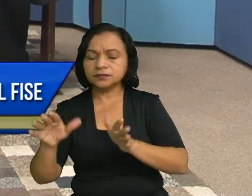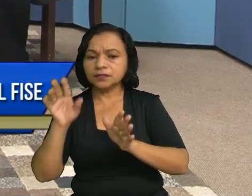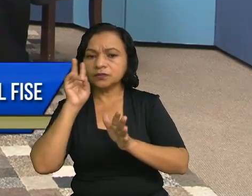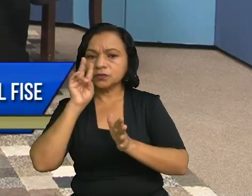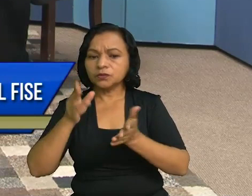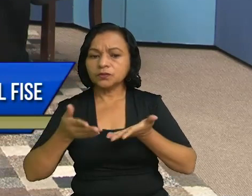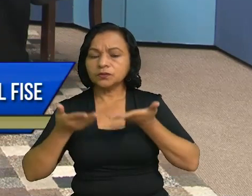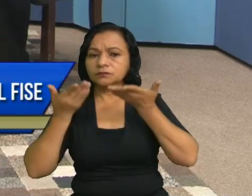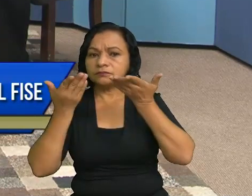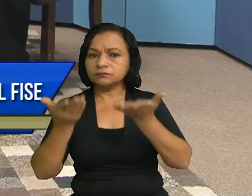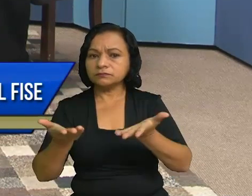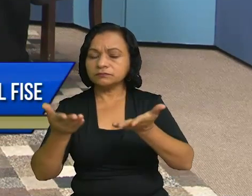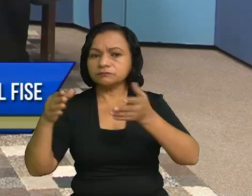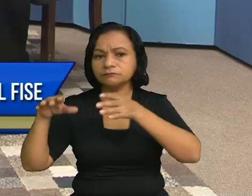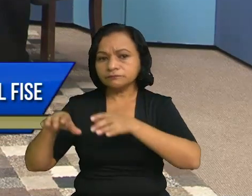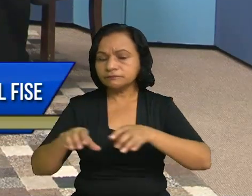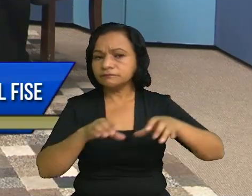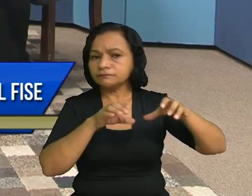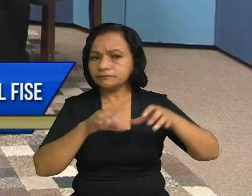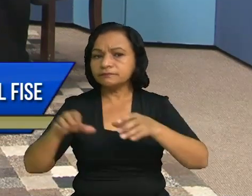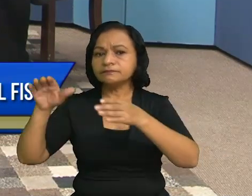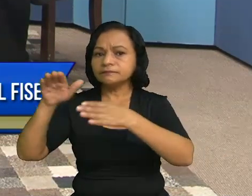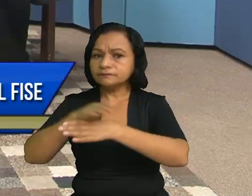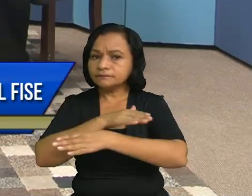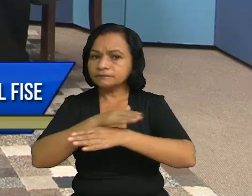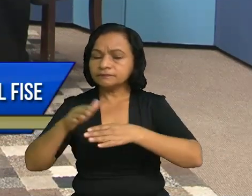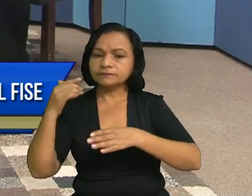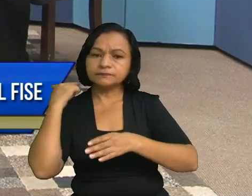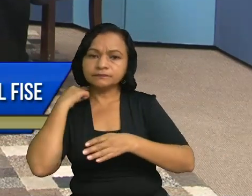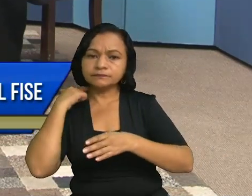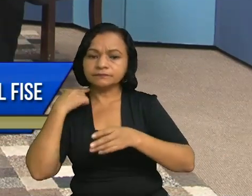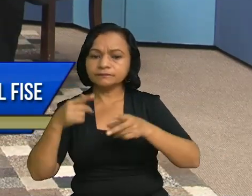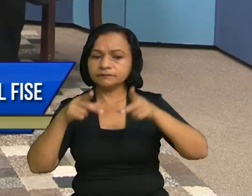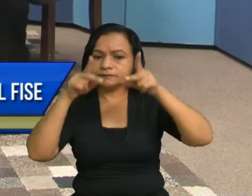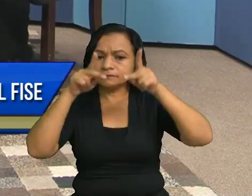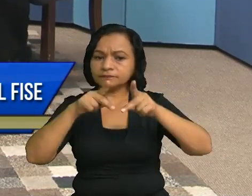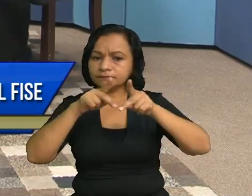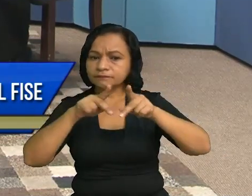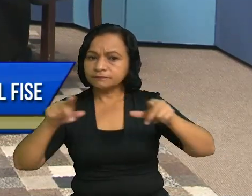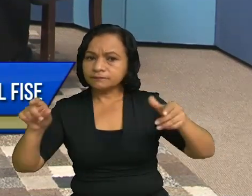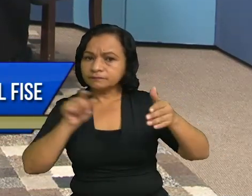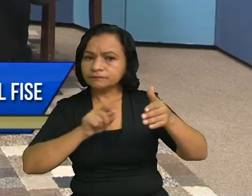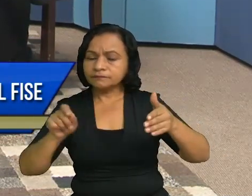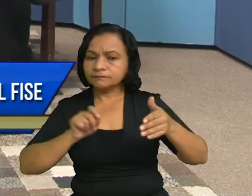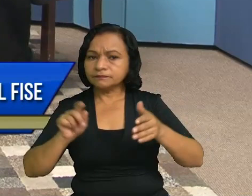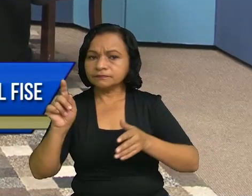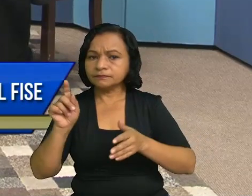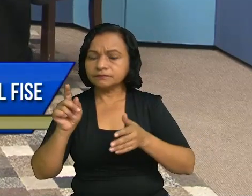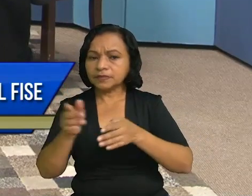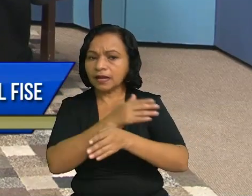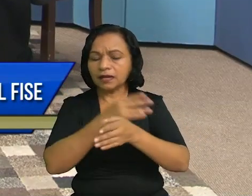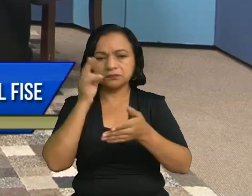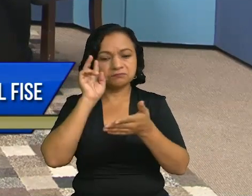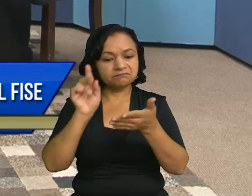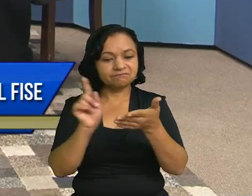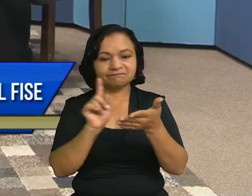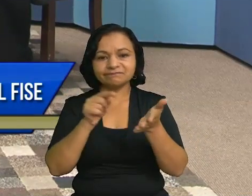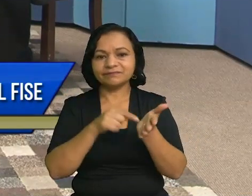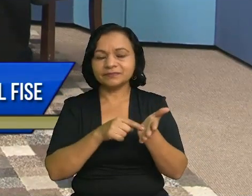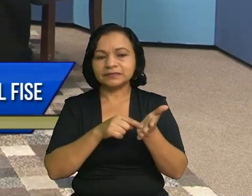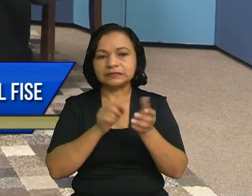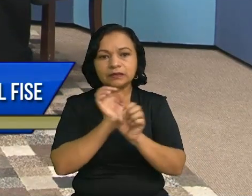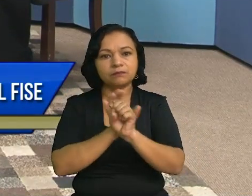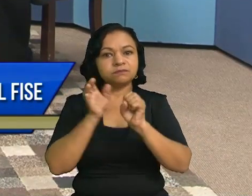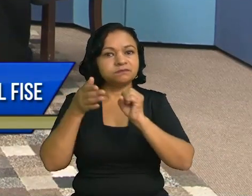de las actividades pues que se siempre la planificación es así no estaba contemplado el coll